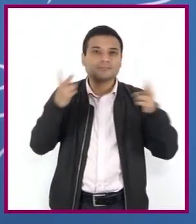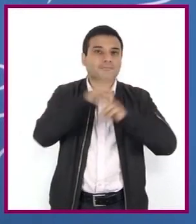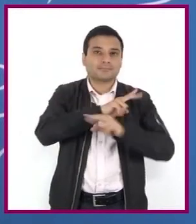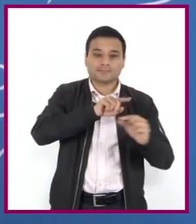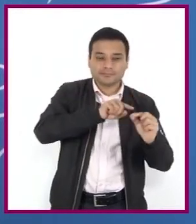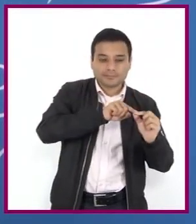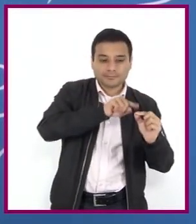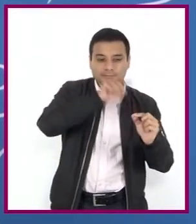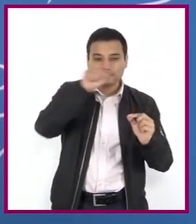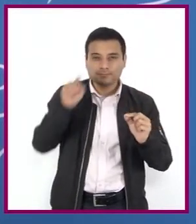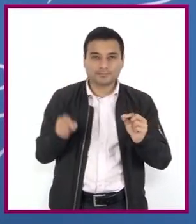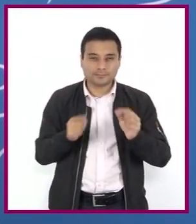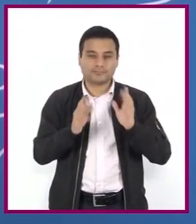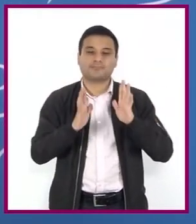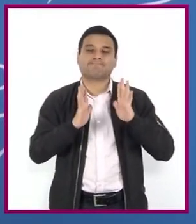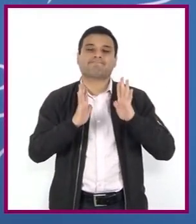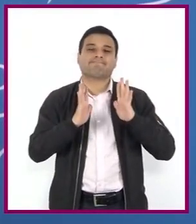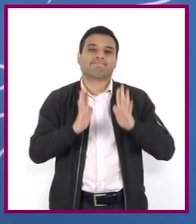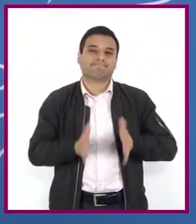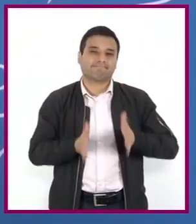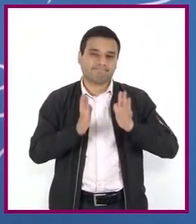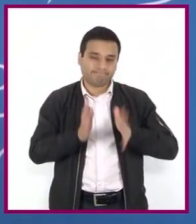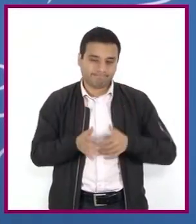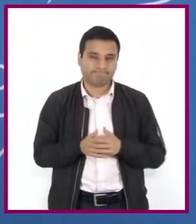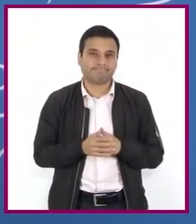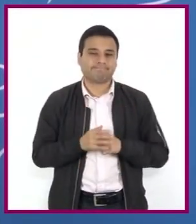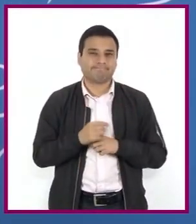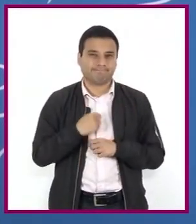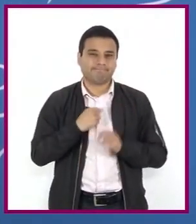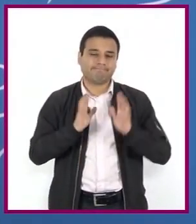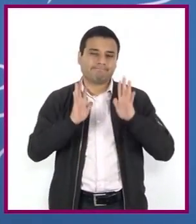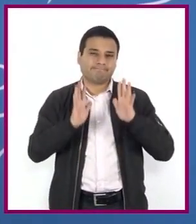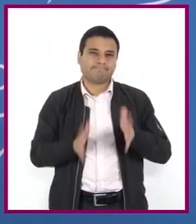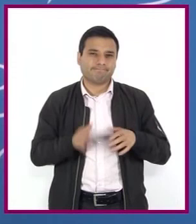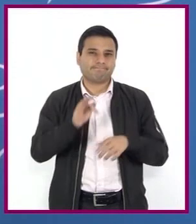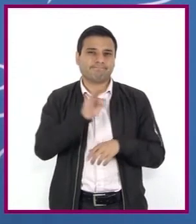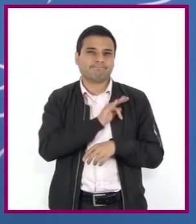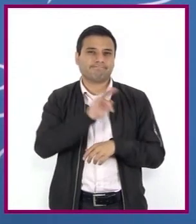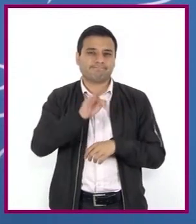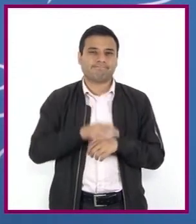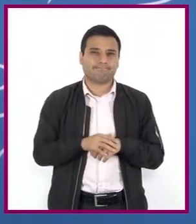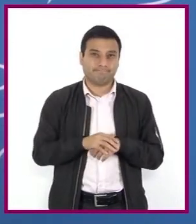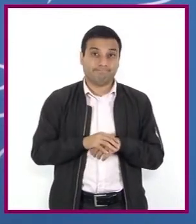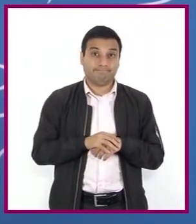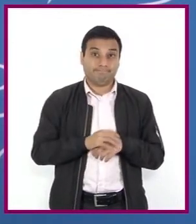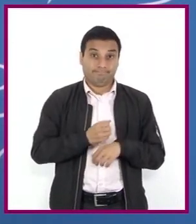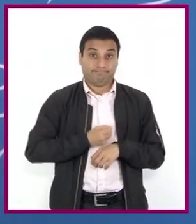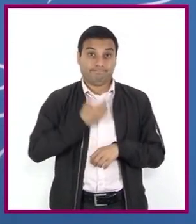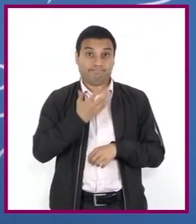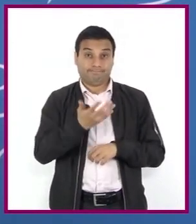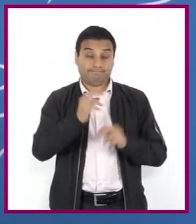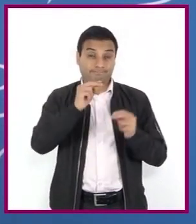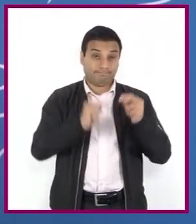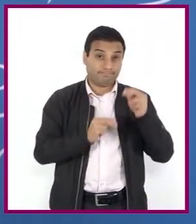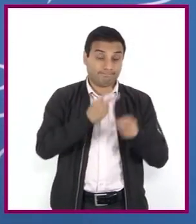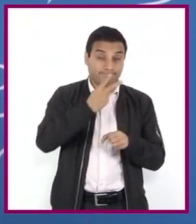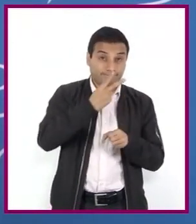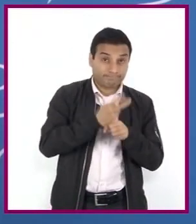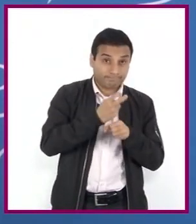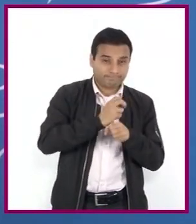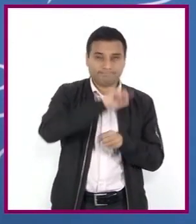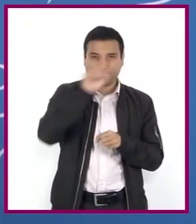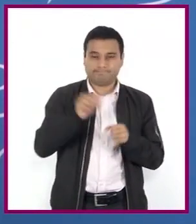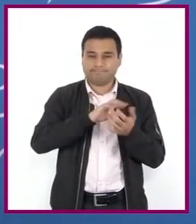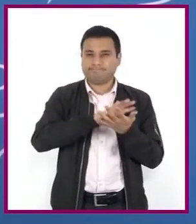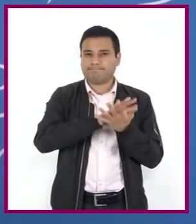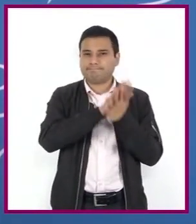hemos logrado representar una gráfica de expresión cuadrática. Primero generamos el